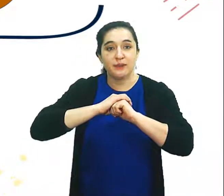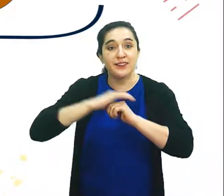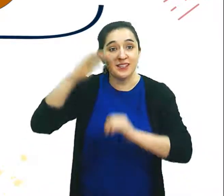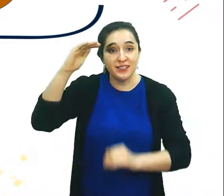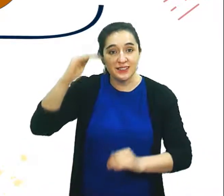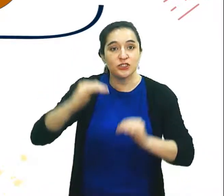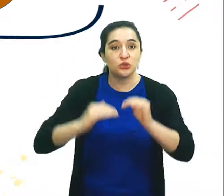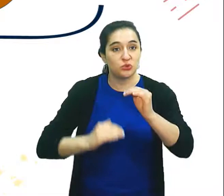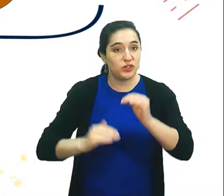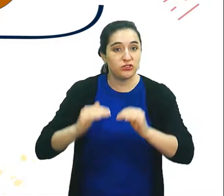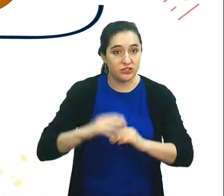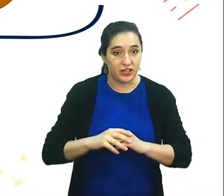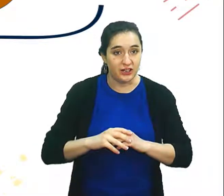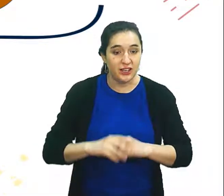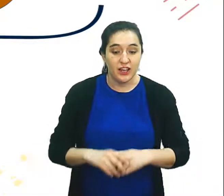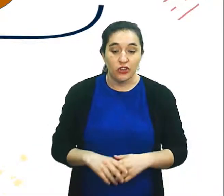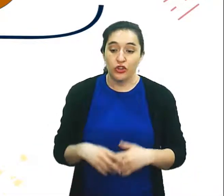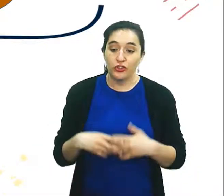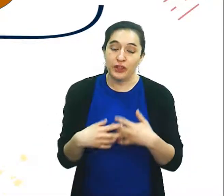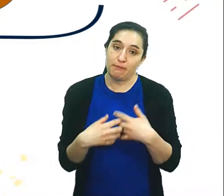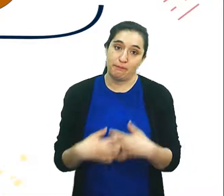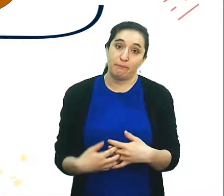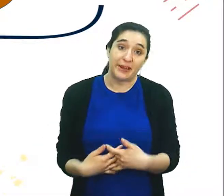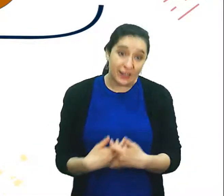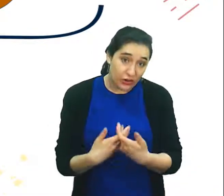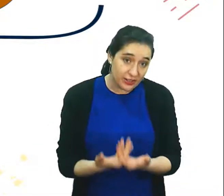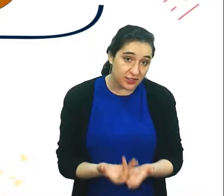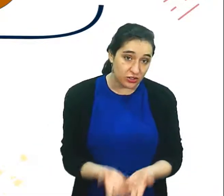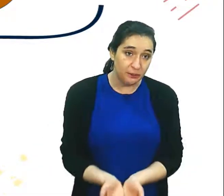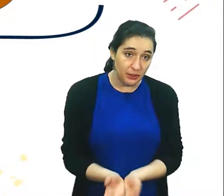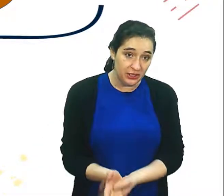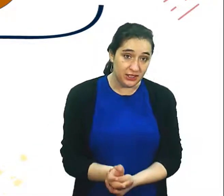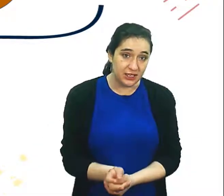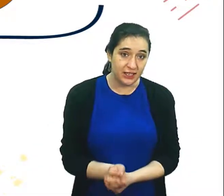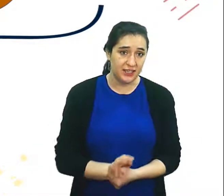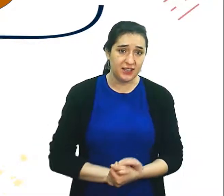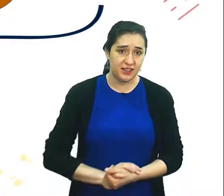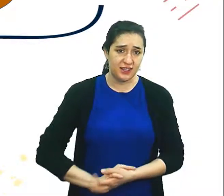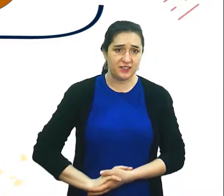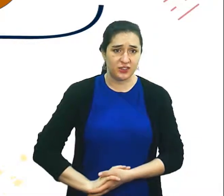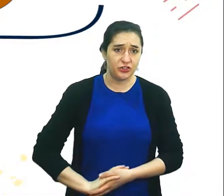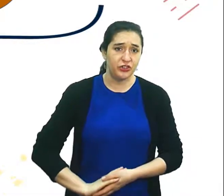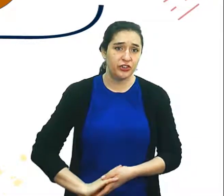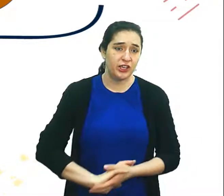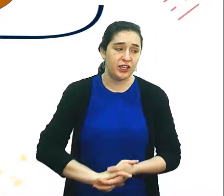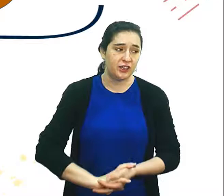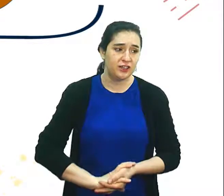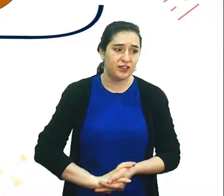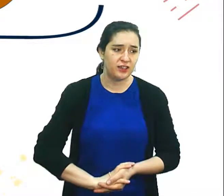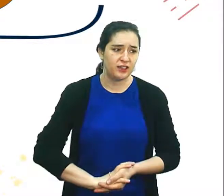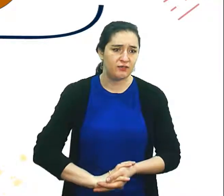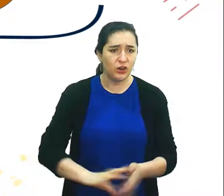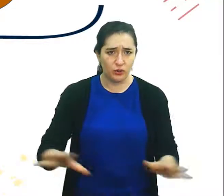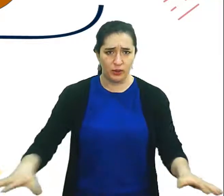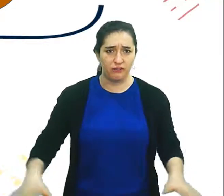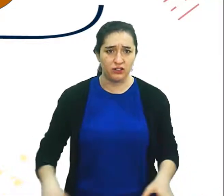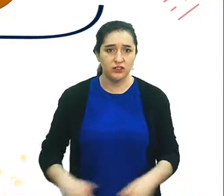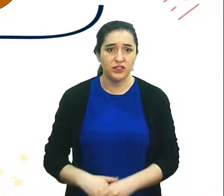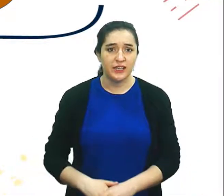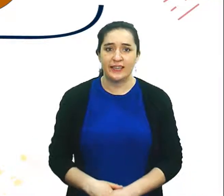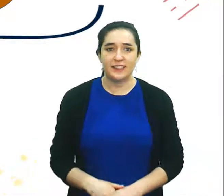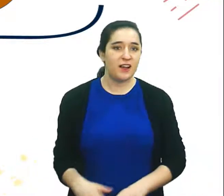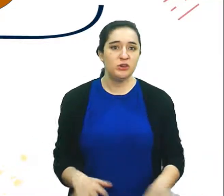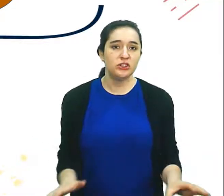se mantiene esta estructura social donde para la organización política este desarrollo del el bajo